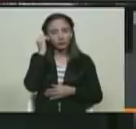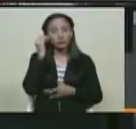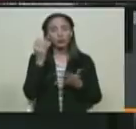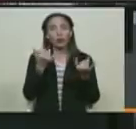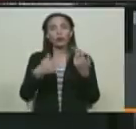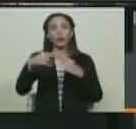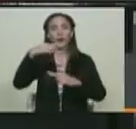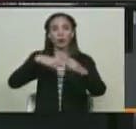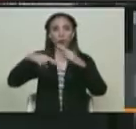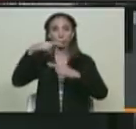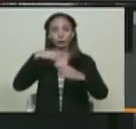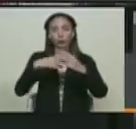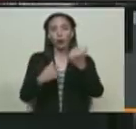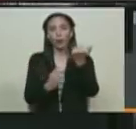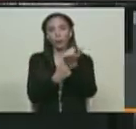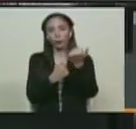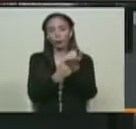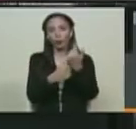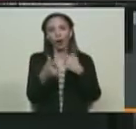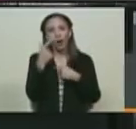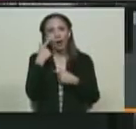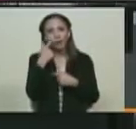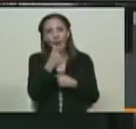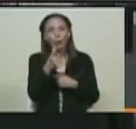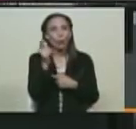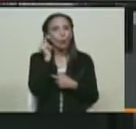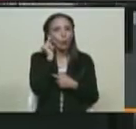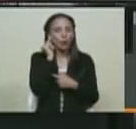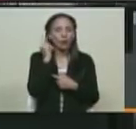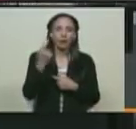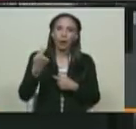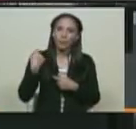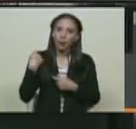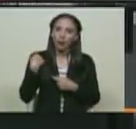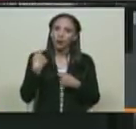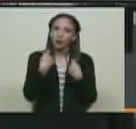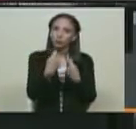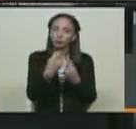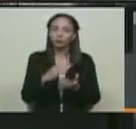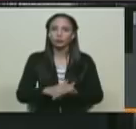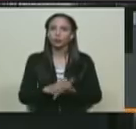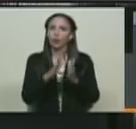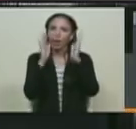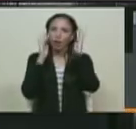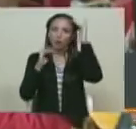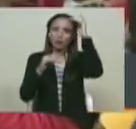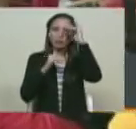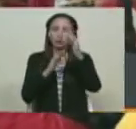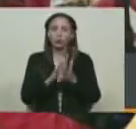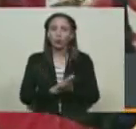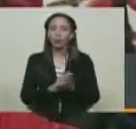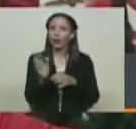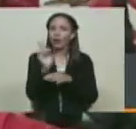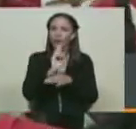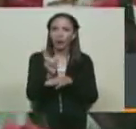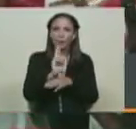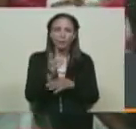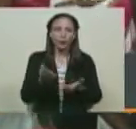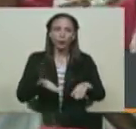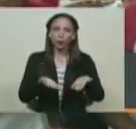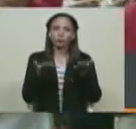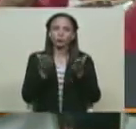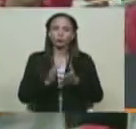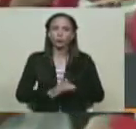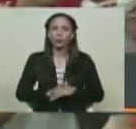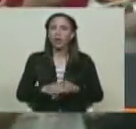la patria las ha tomado en cuenta, los ha tomado en cuenta. Y sin palanca, sin intermediarios, sin